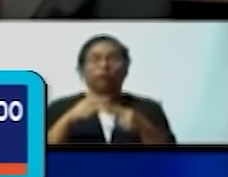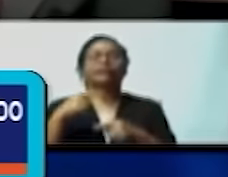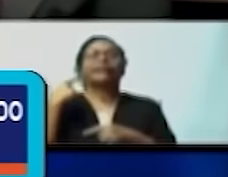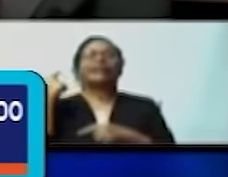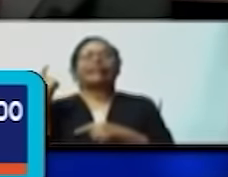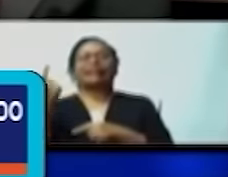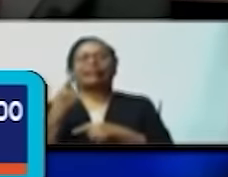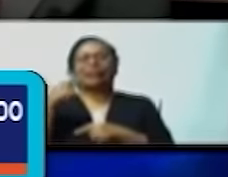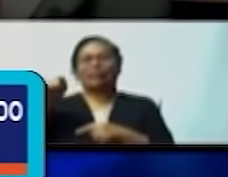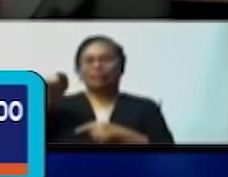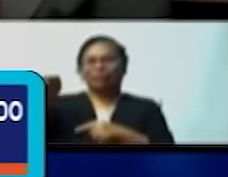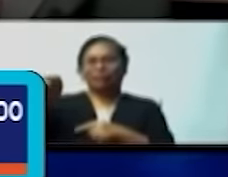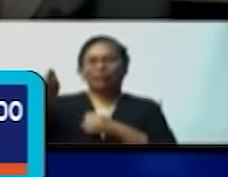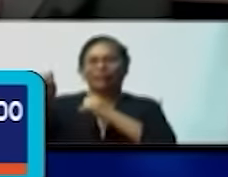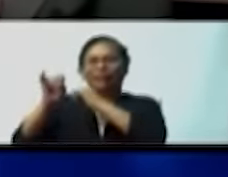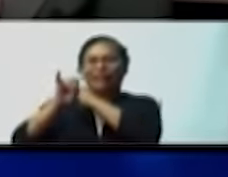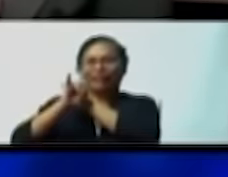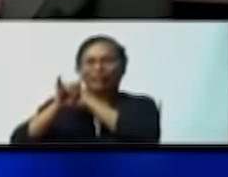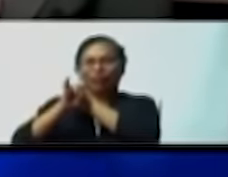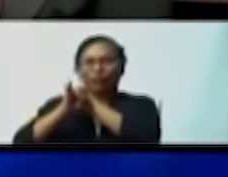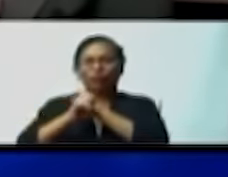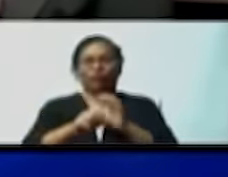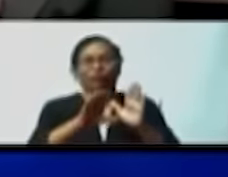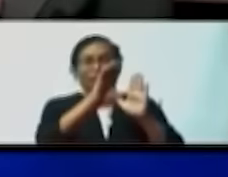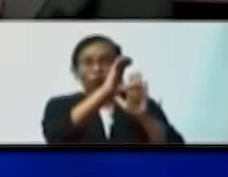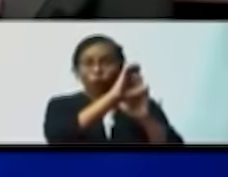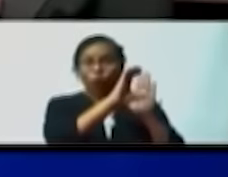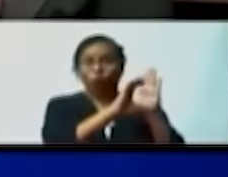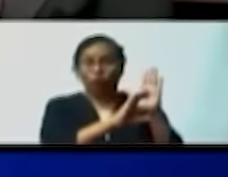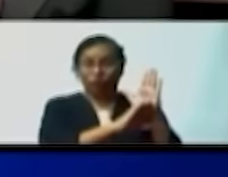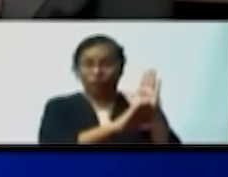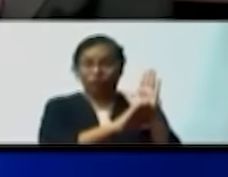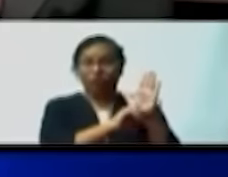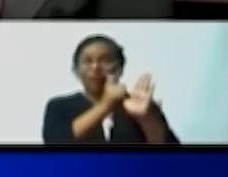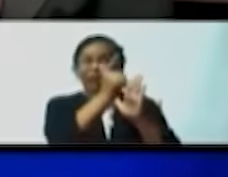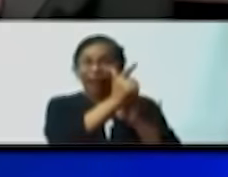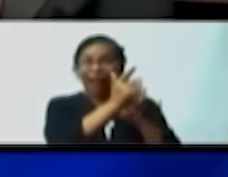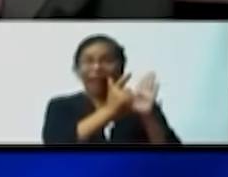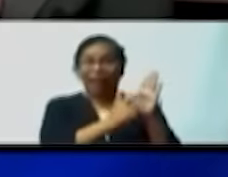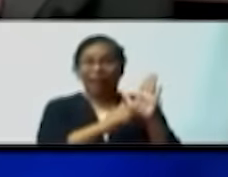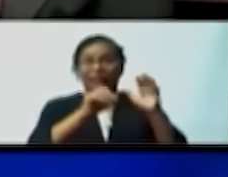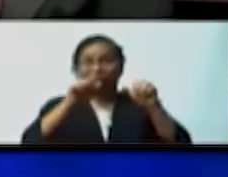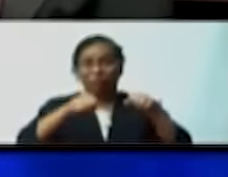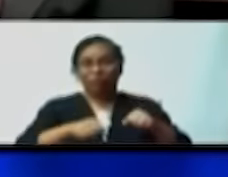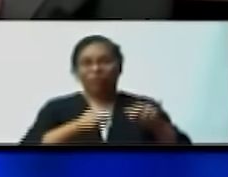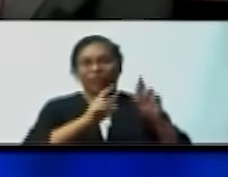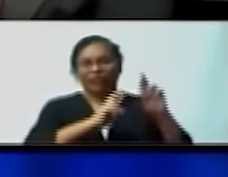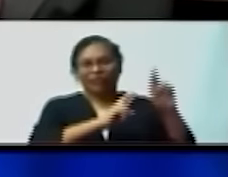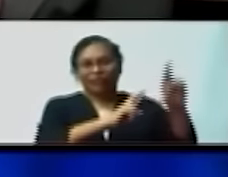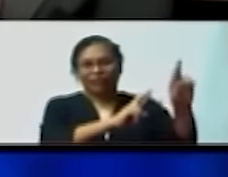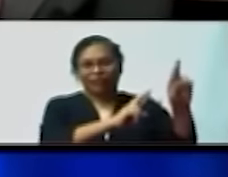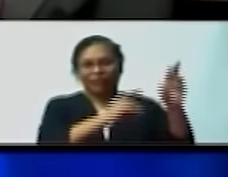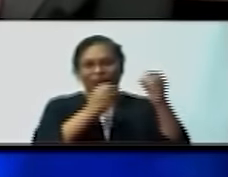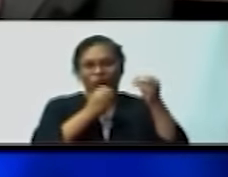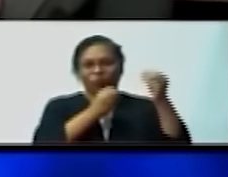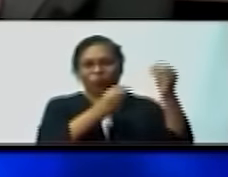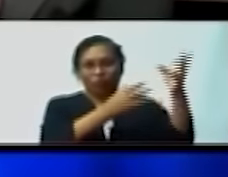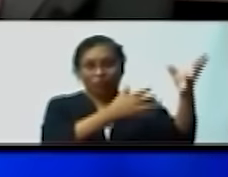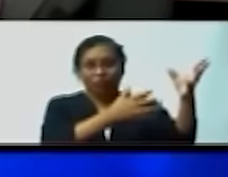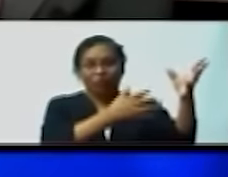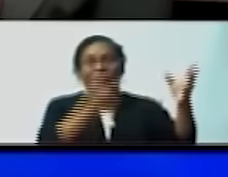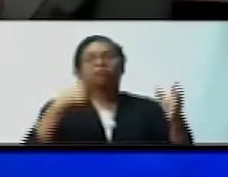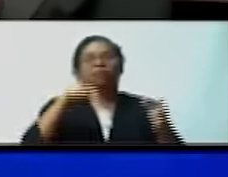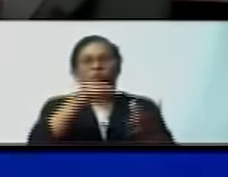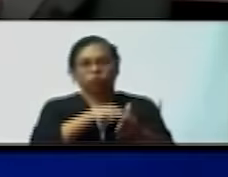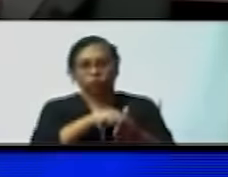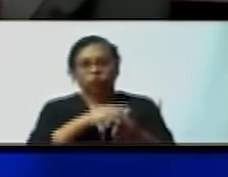a las leyes. Y así se ha hecho consignar en esta iniciativa. Por eso firmamos el